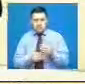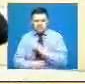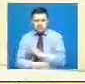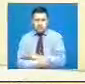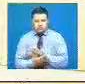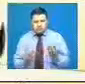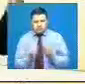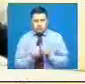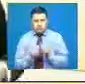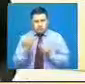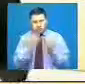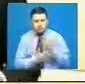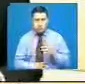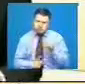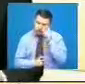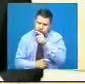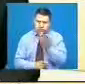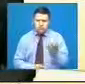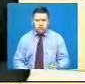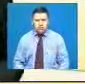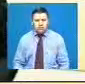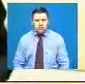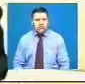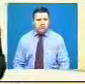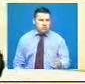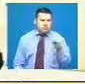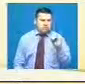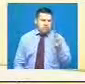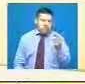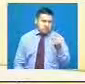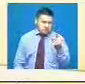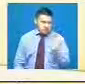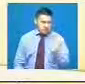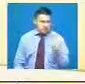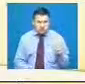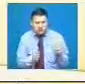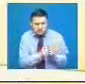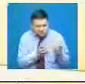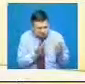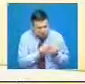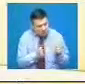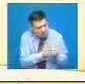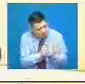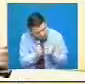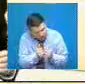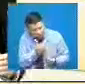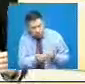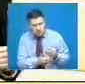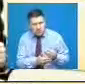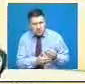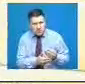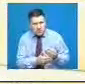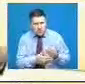el crecimiento observado. Reflexiones sobre sus propias gráficas, senador Duque. Ese acompañamiento tenemos que hacerlo. Esa es la